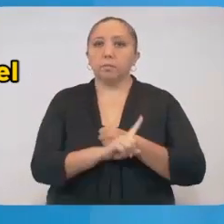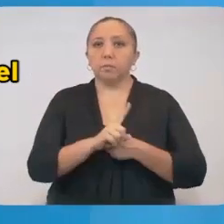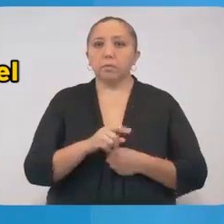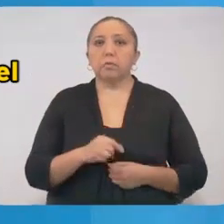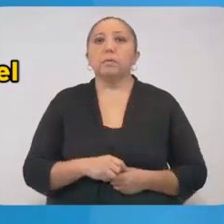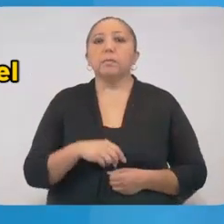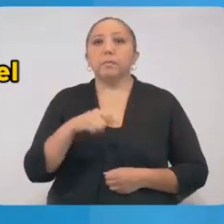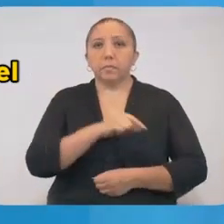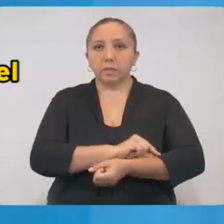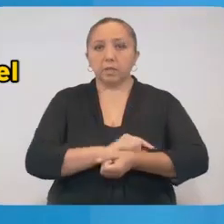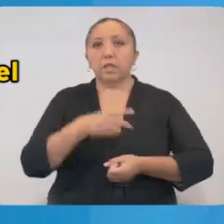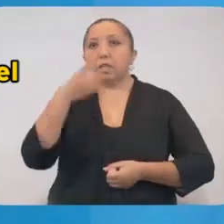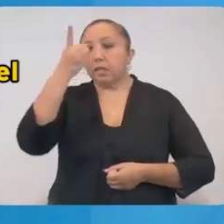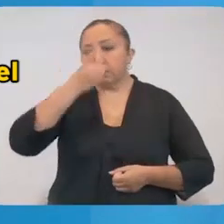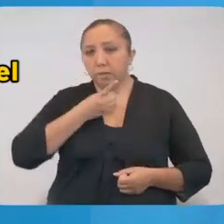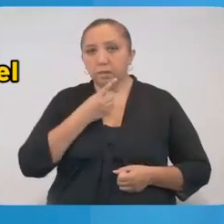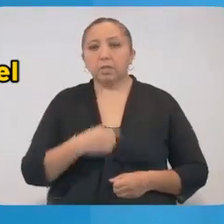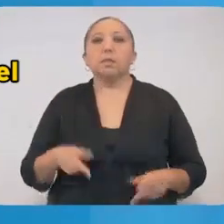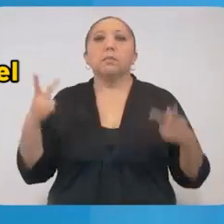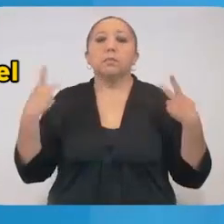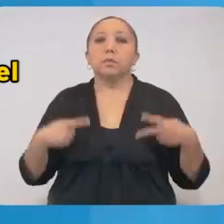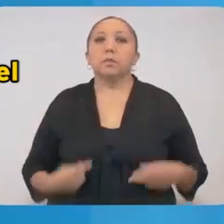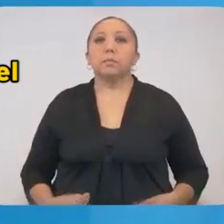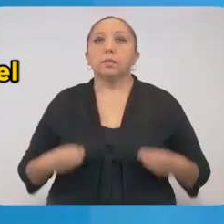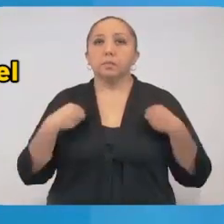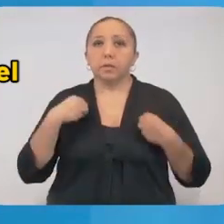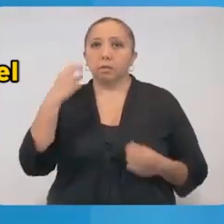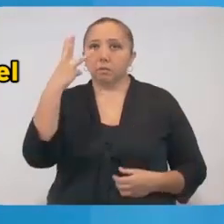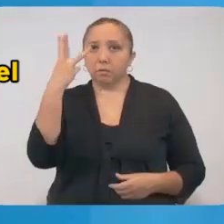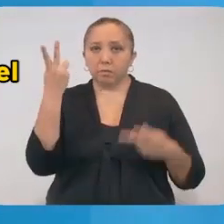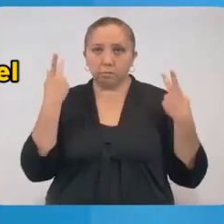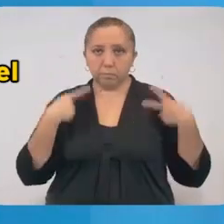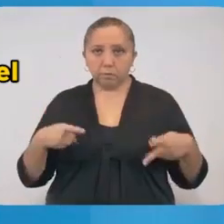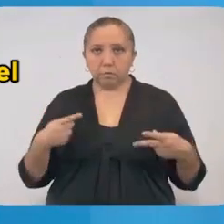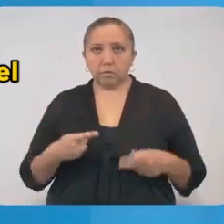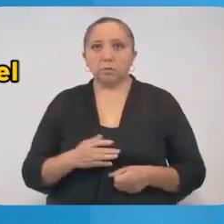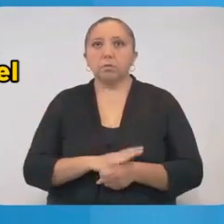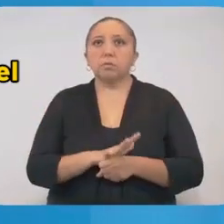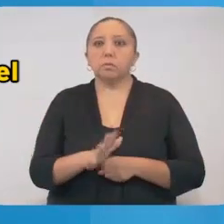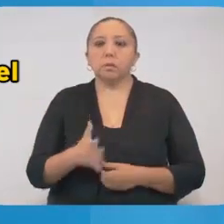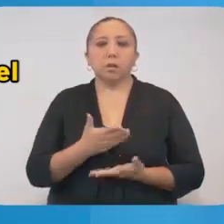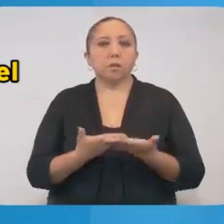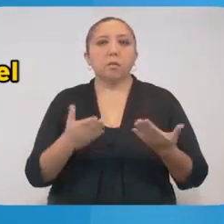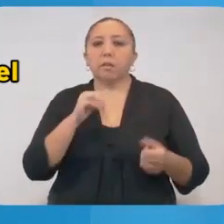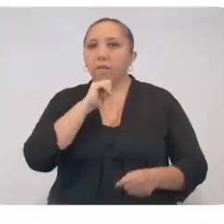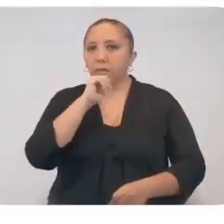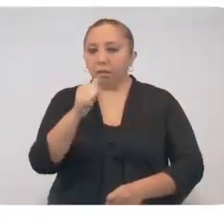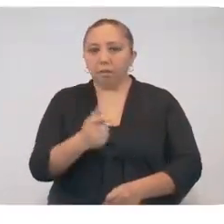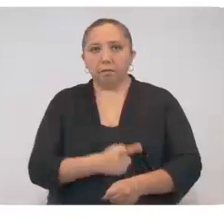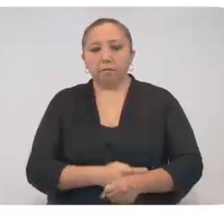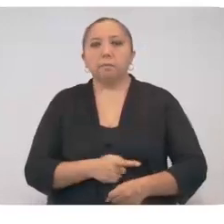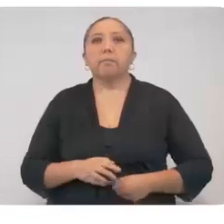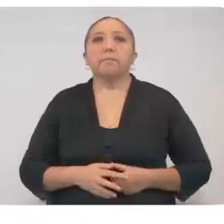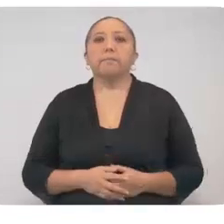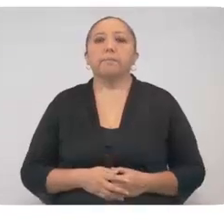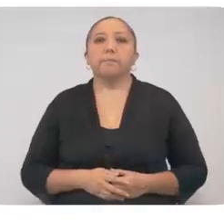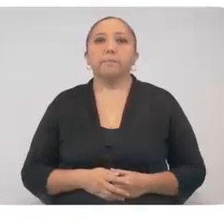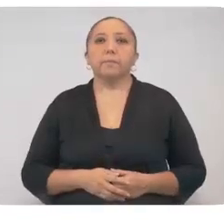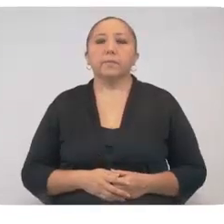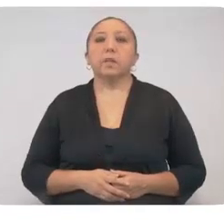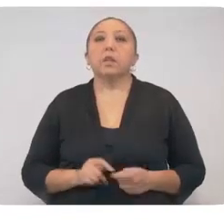diabetes. La paciente convivía con 3 contactos, los cuales hasta el momento se reportan sin síntomas. En total,